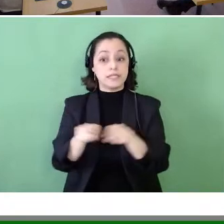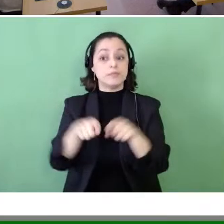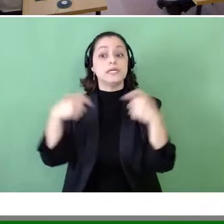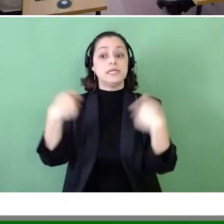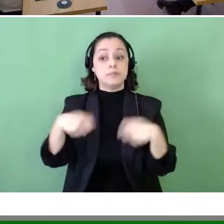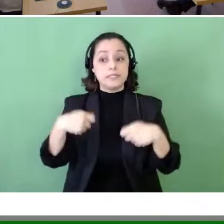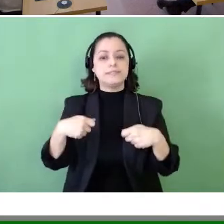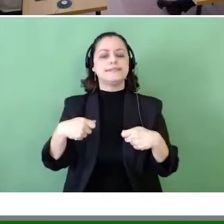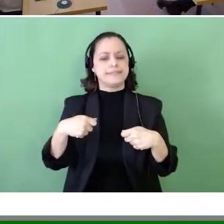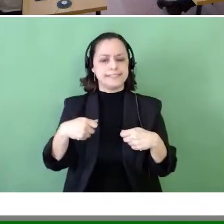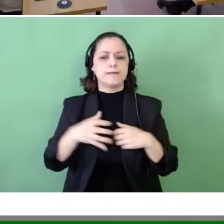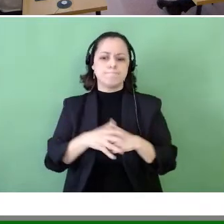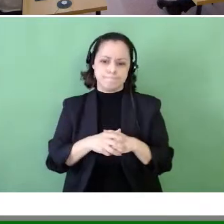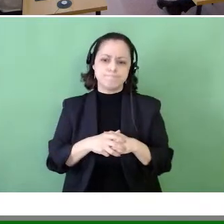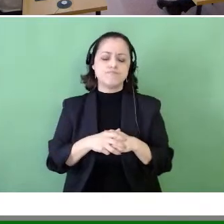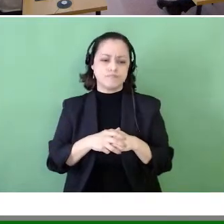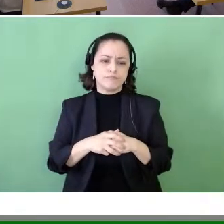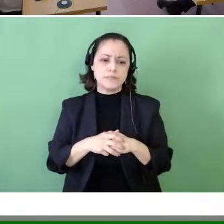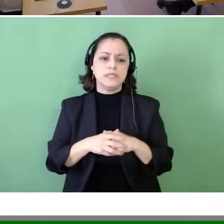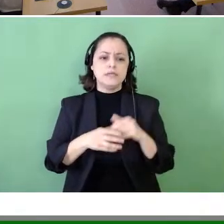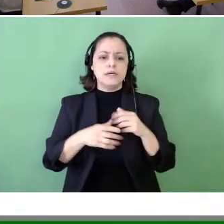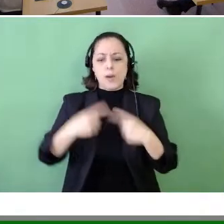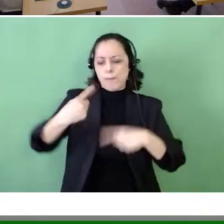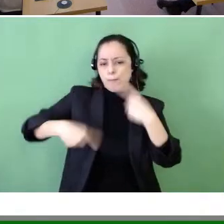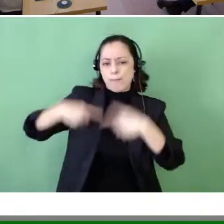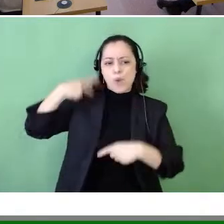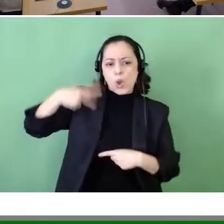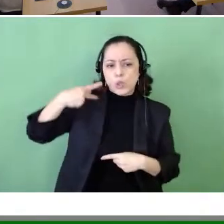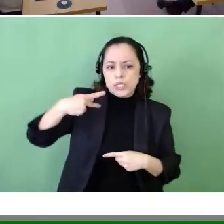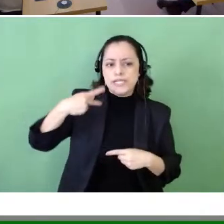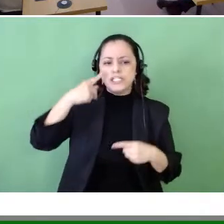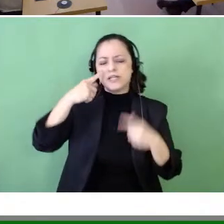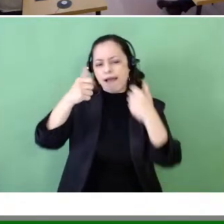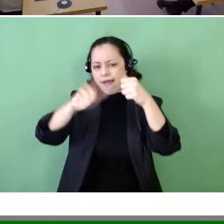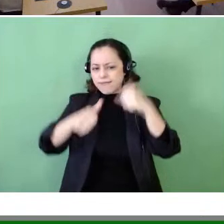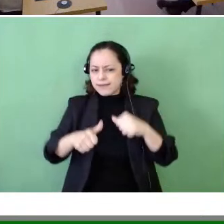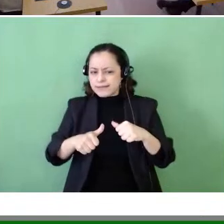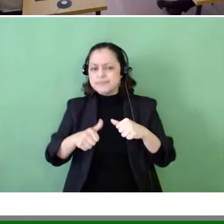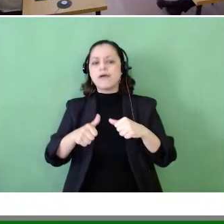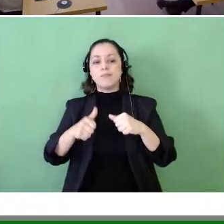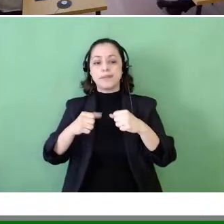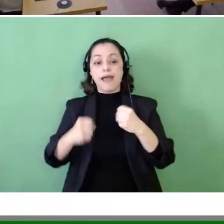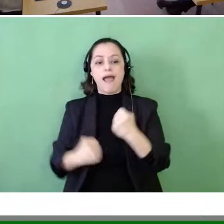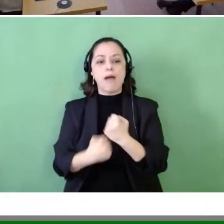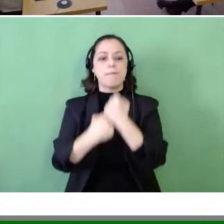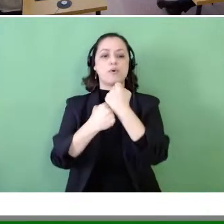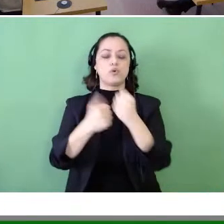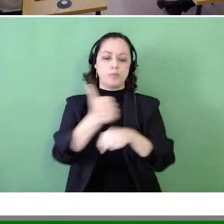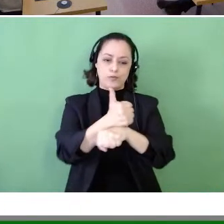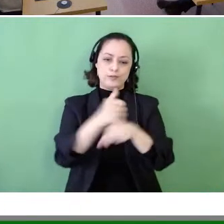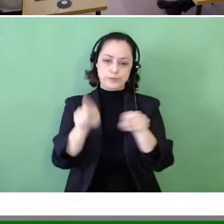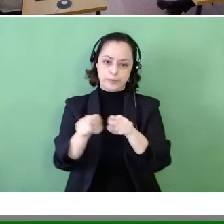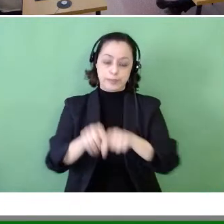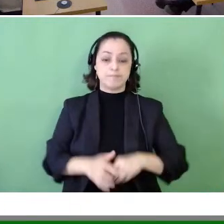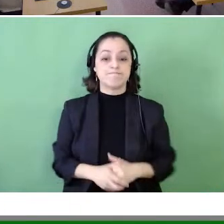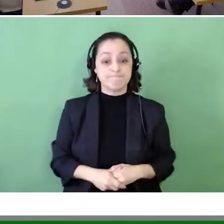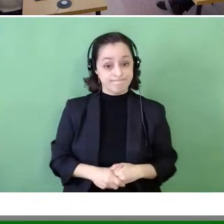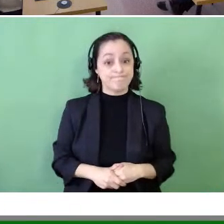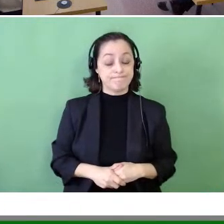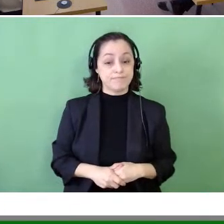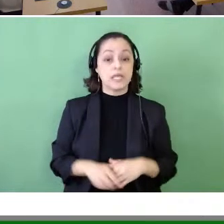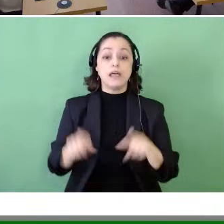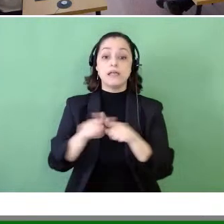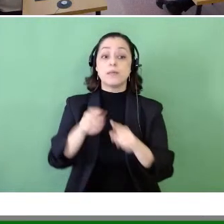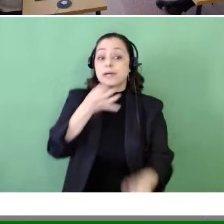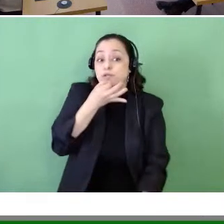regulación de las políticas para que contribuyan con las profesiones. ¿Puede pasar, por favor? Sugerimos que